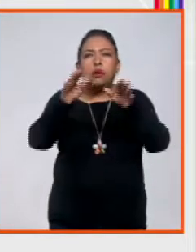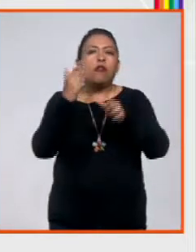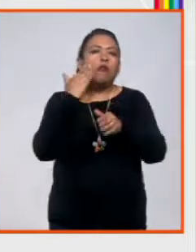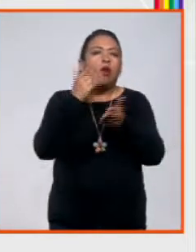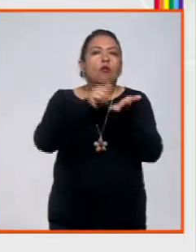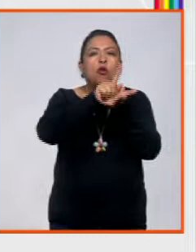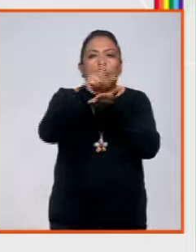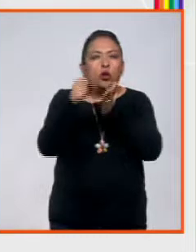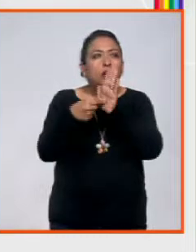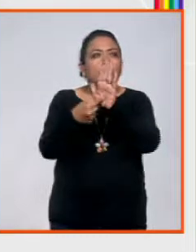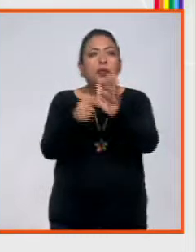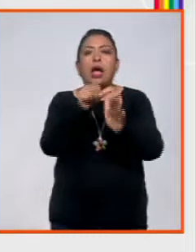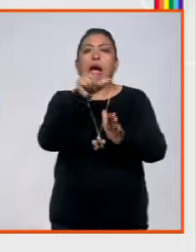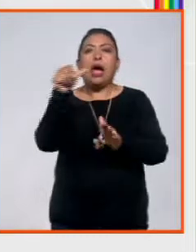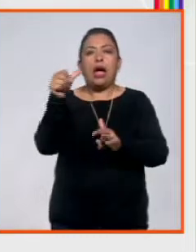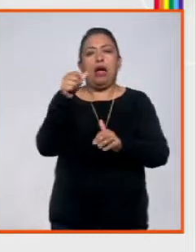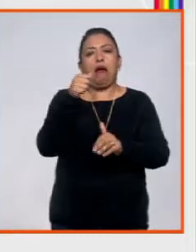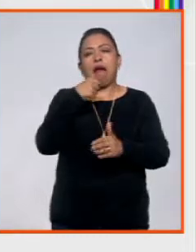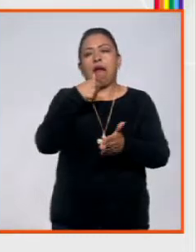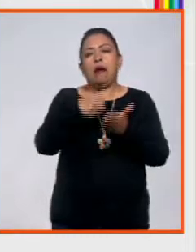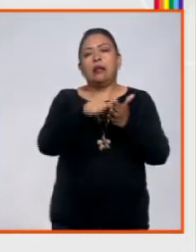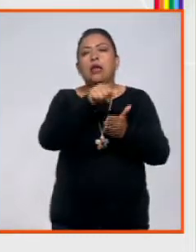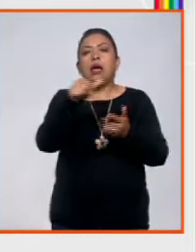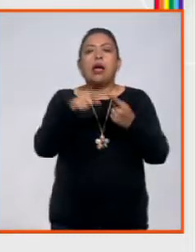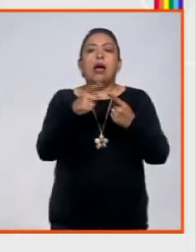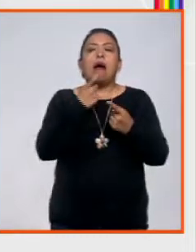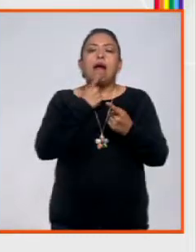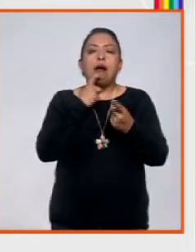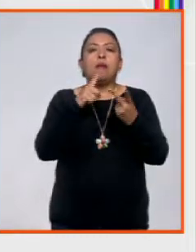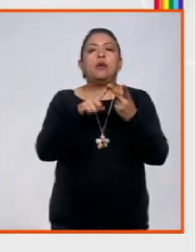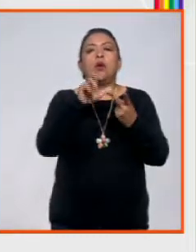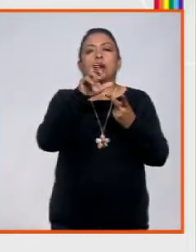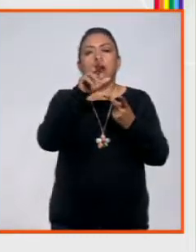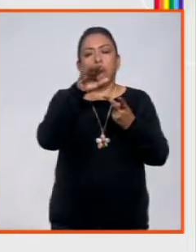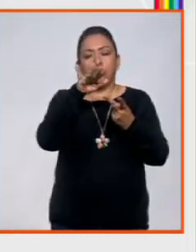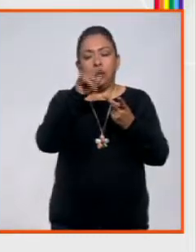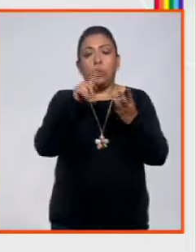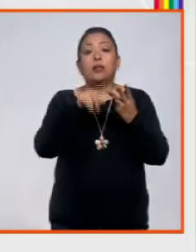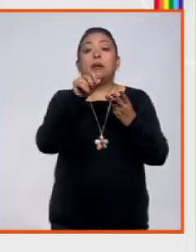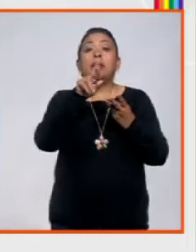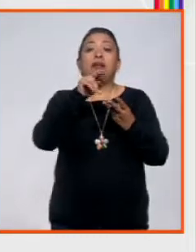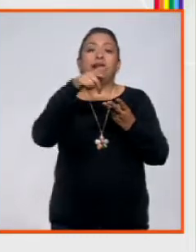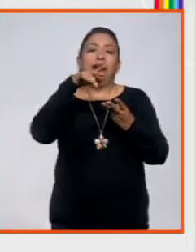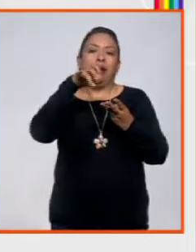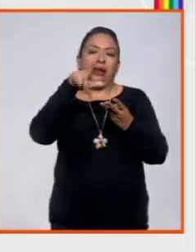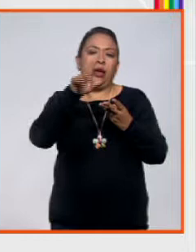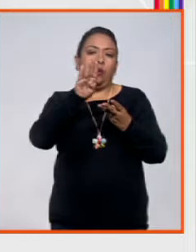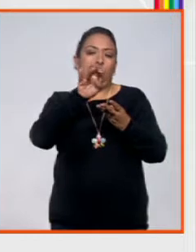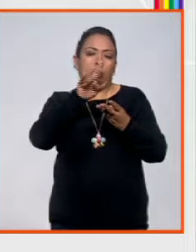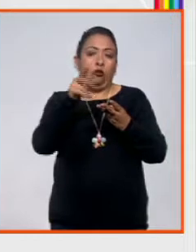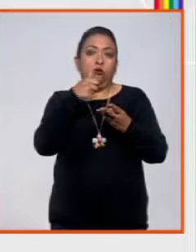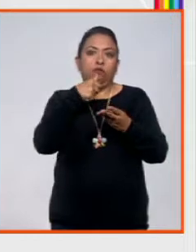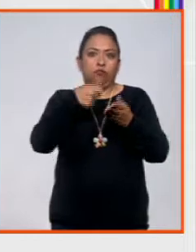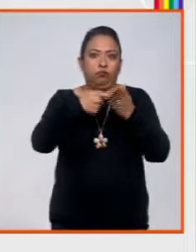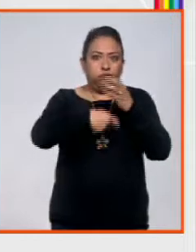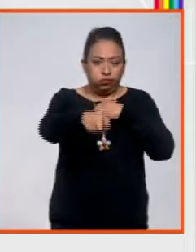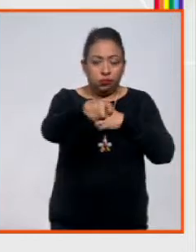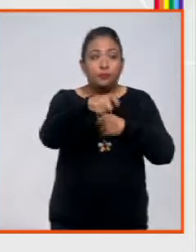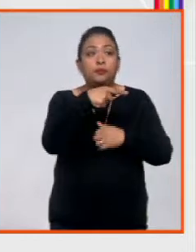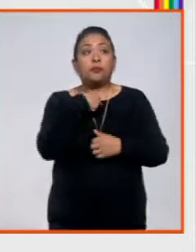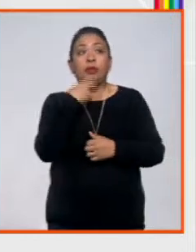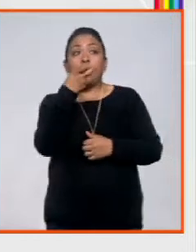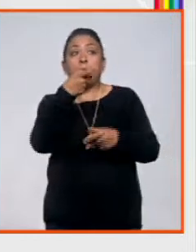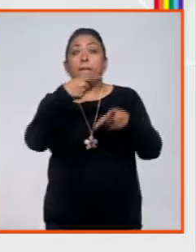ahí está dirigida desde manuel lópez obrador a carlos manuel urzúa y también hará que el buen rostro así es y bueno esto